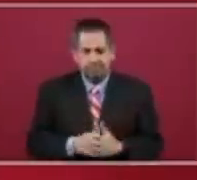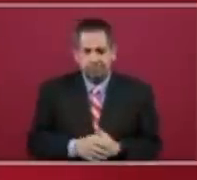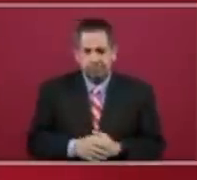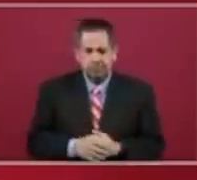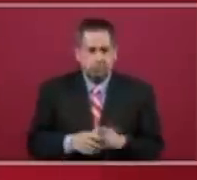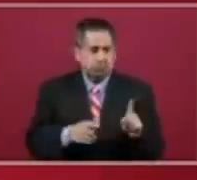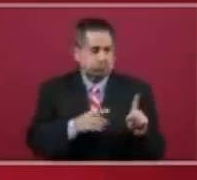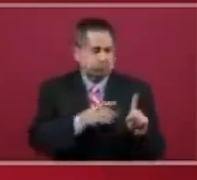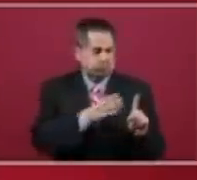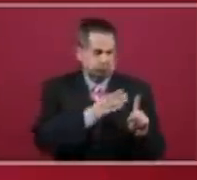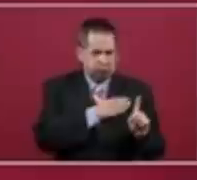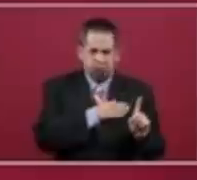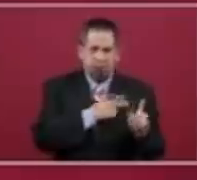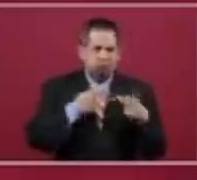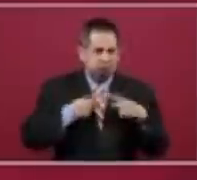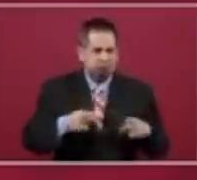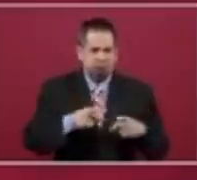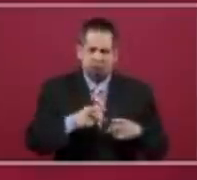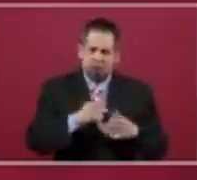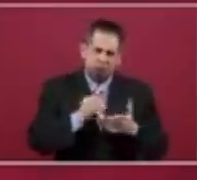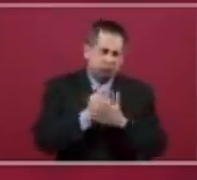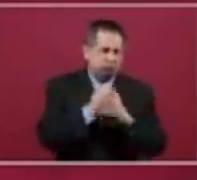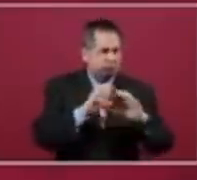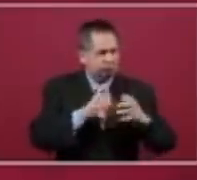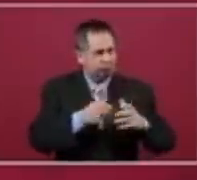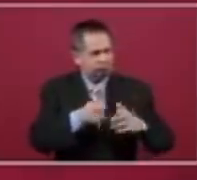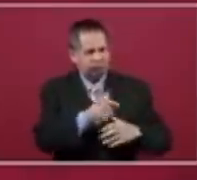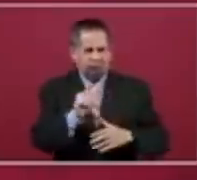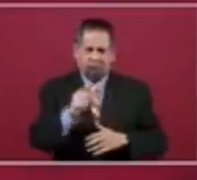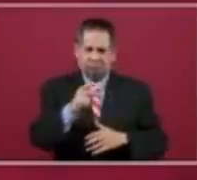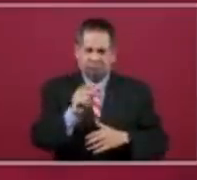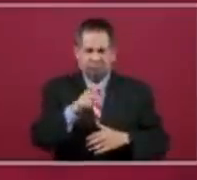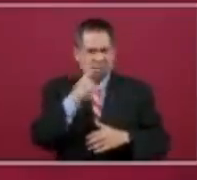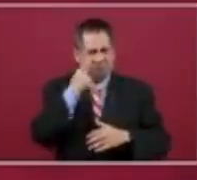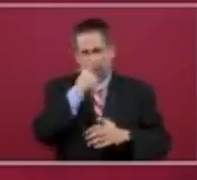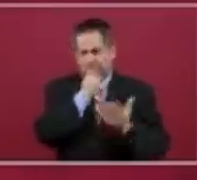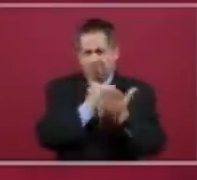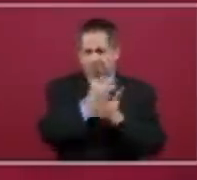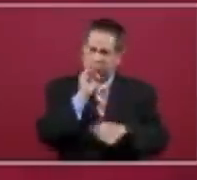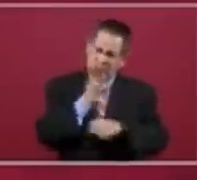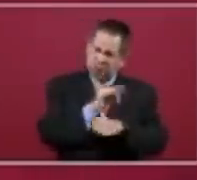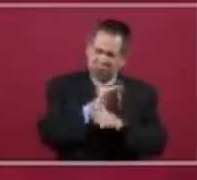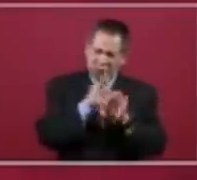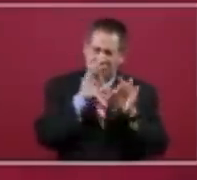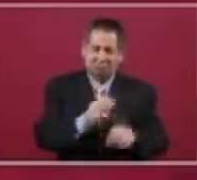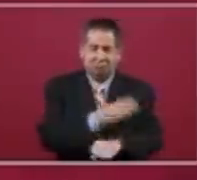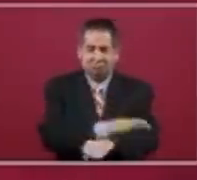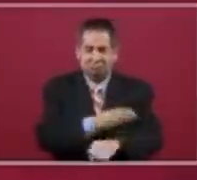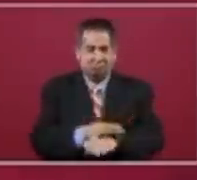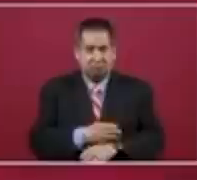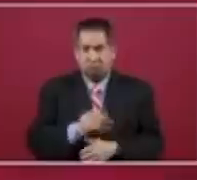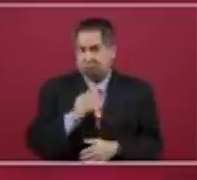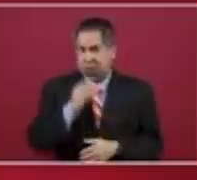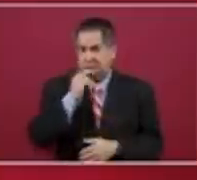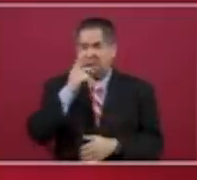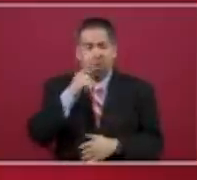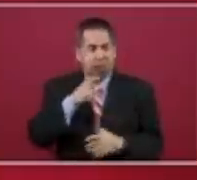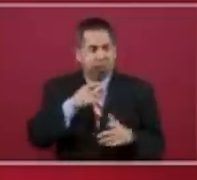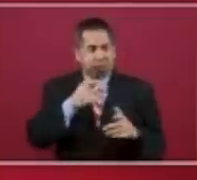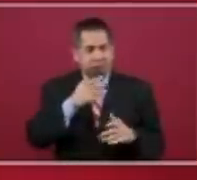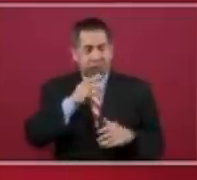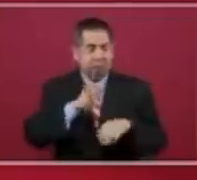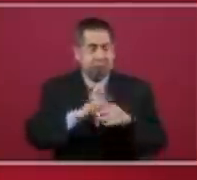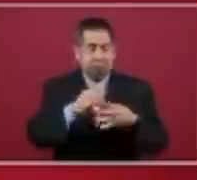hombre bueno, un demócrata, apóstol de la democracia, uno de los dirigentes políticos